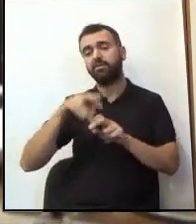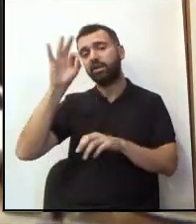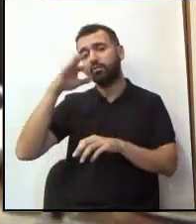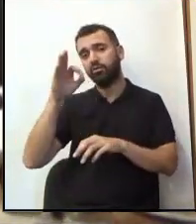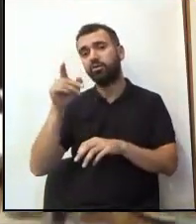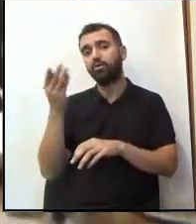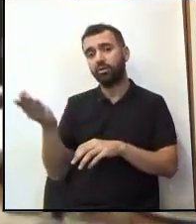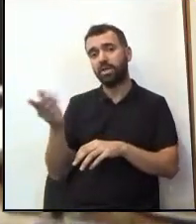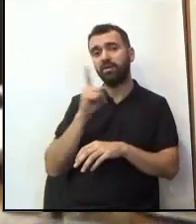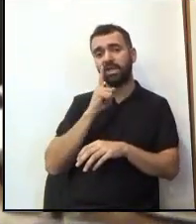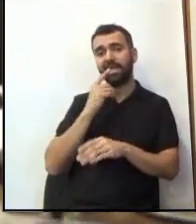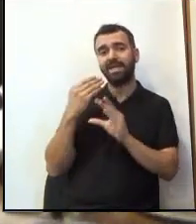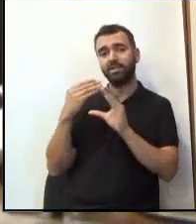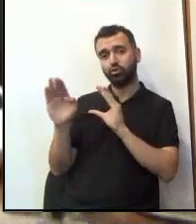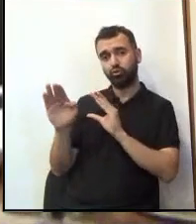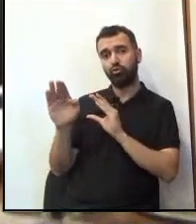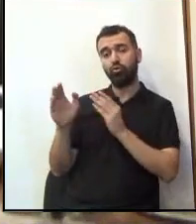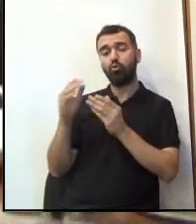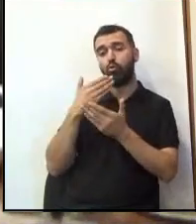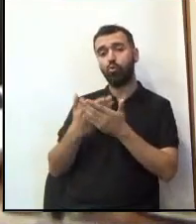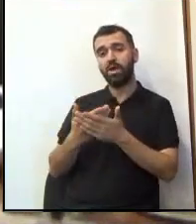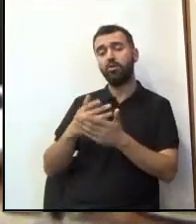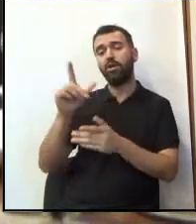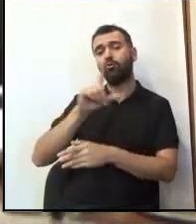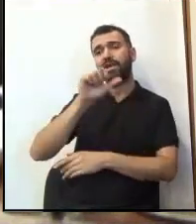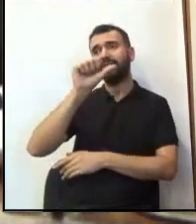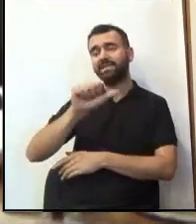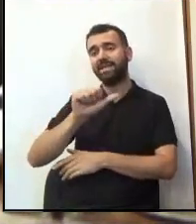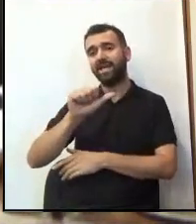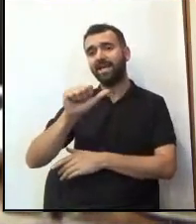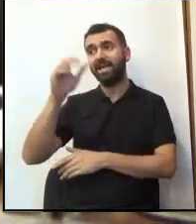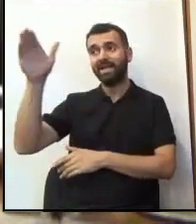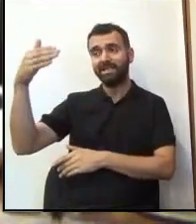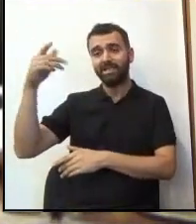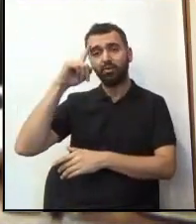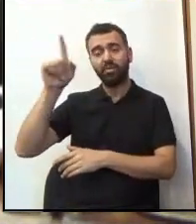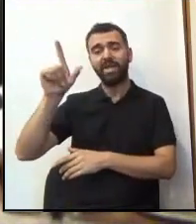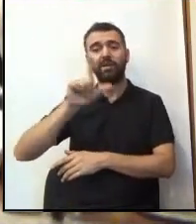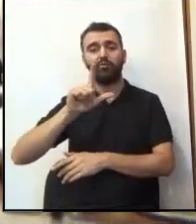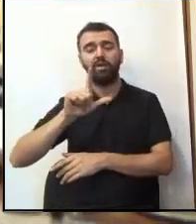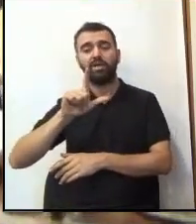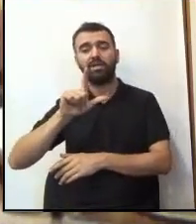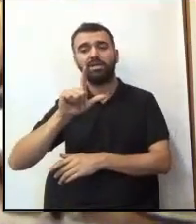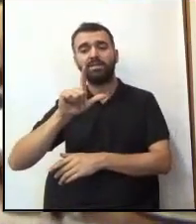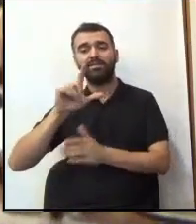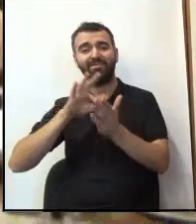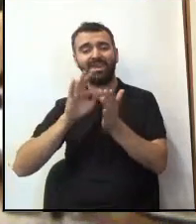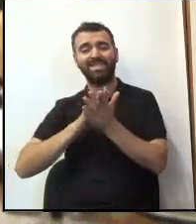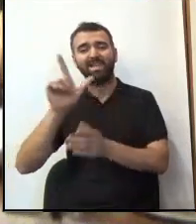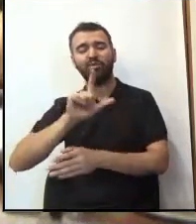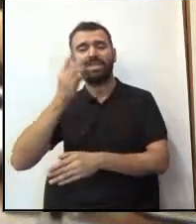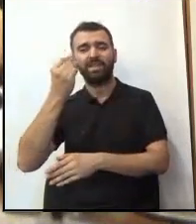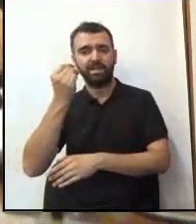en su correo el día 6, lunes 6, la citación para el día lunes 13. Y espero que